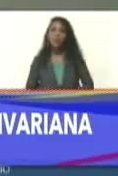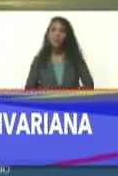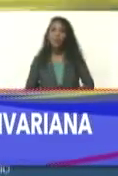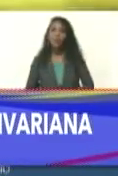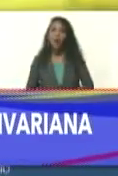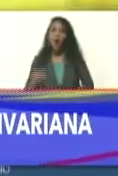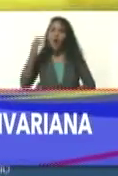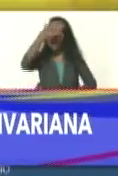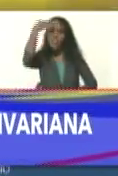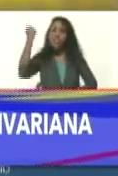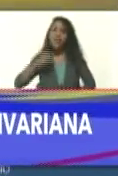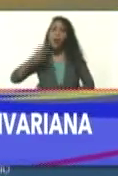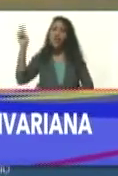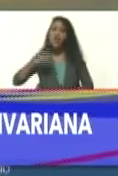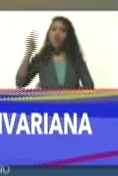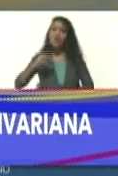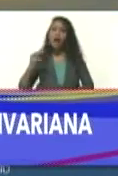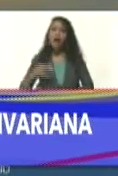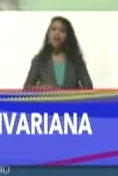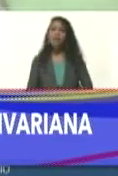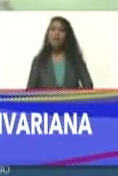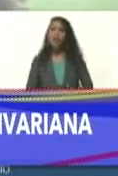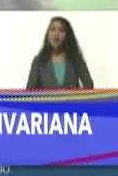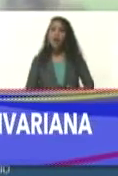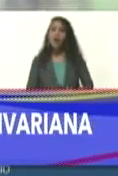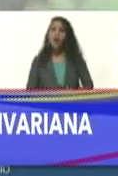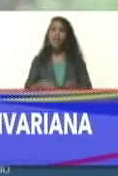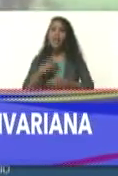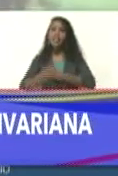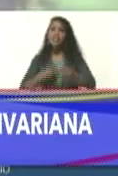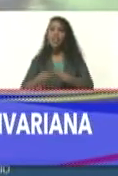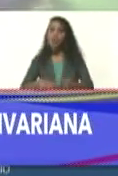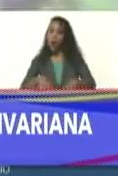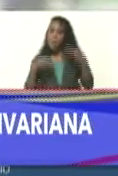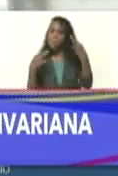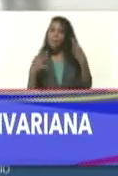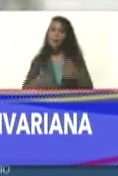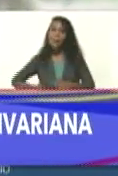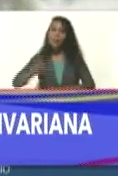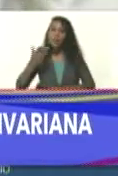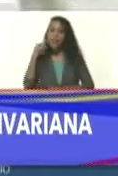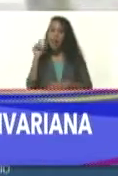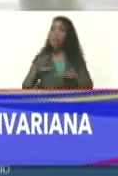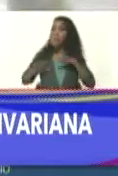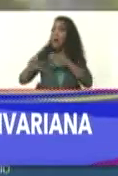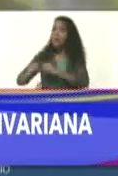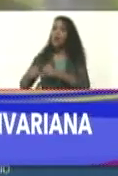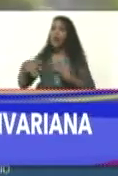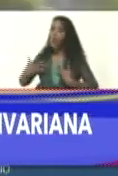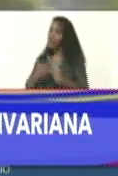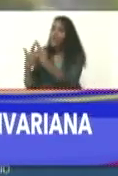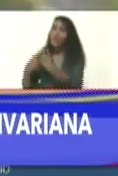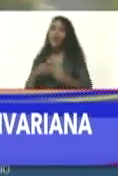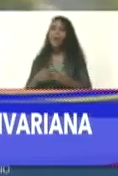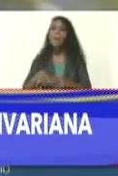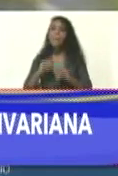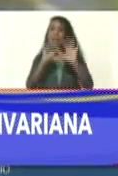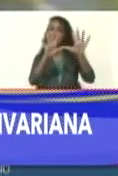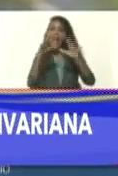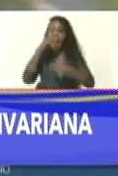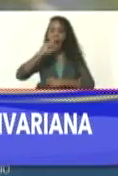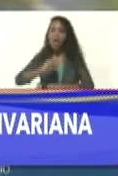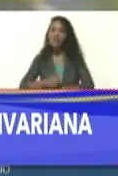No olvidemos nunca lo que ha sido el papel nefasto del imperialismo norteamericano durante más de 10